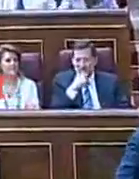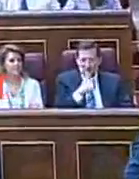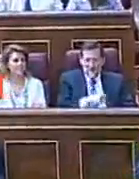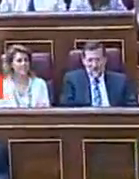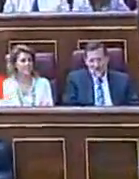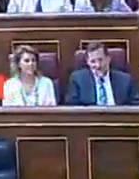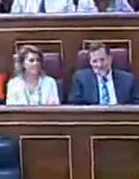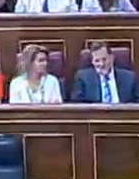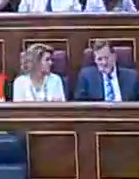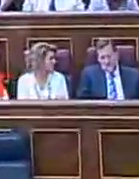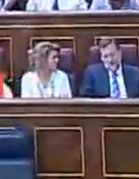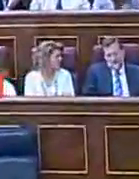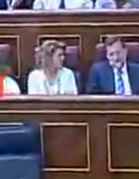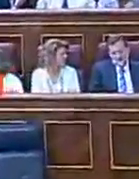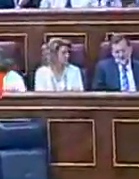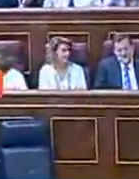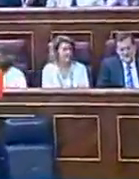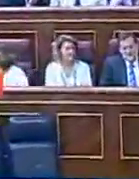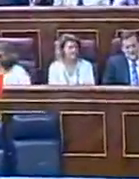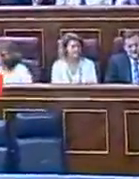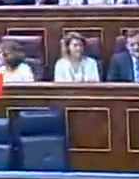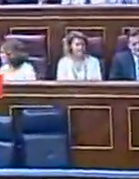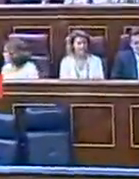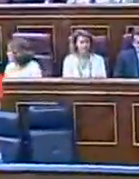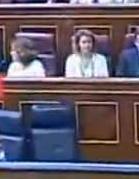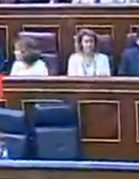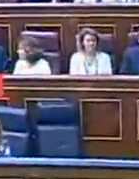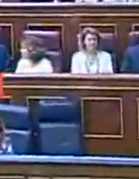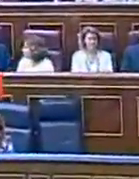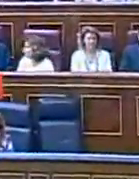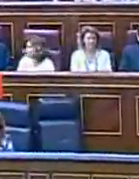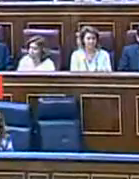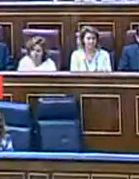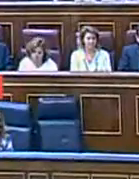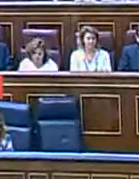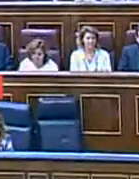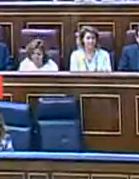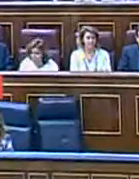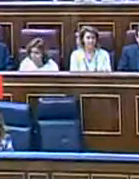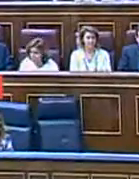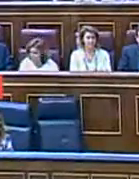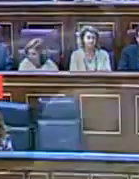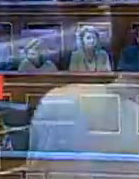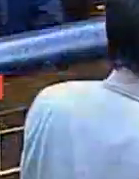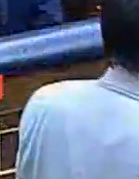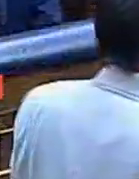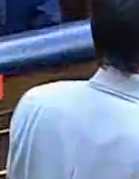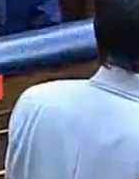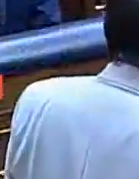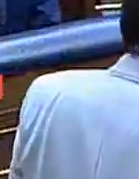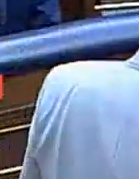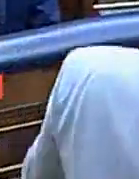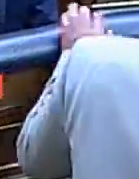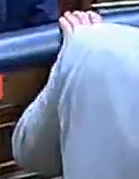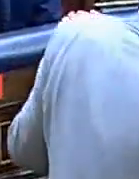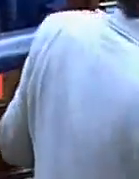algunos aspectos que se han declarado inconstitucionales, ha dicho, desde el cauce constitucional que proceda. Una